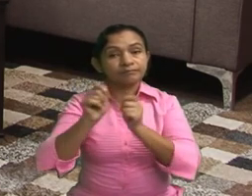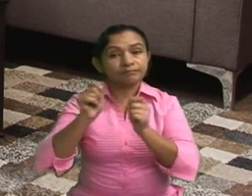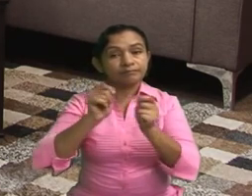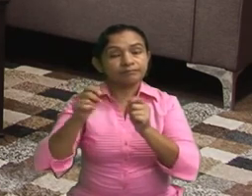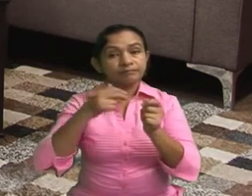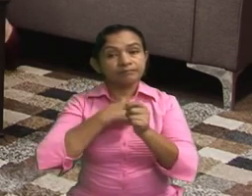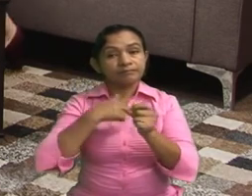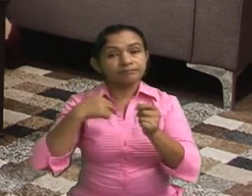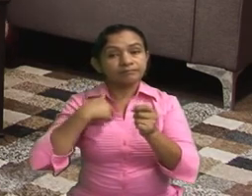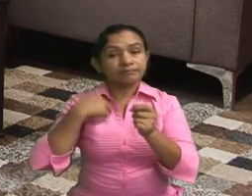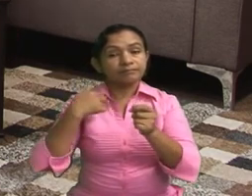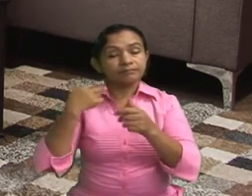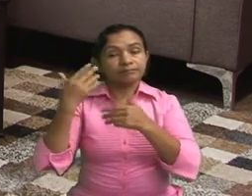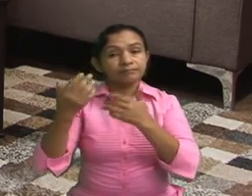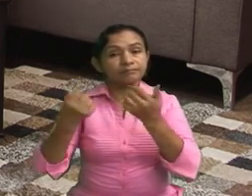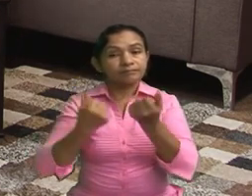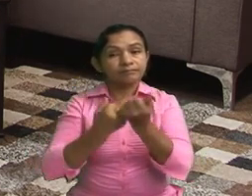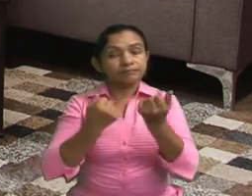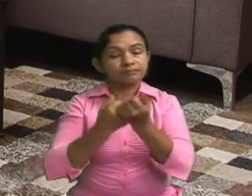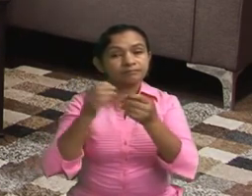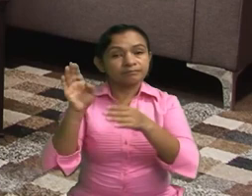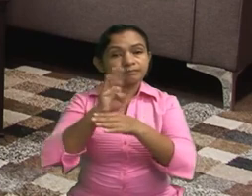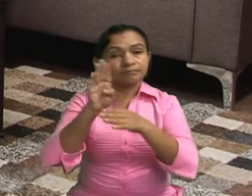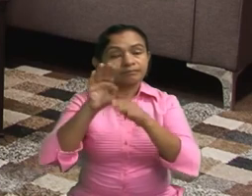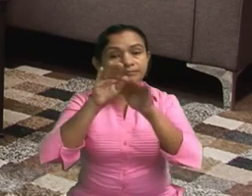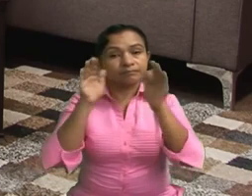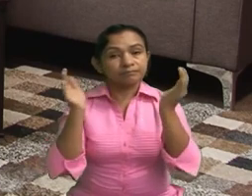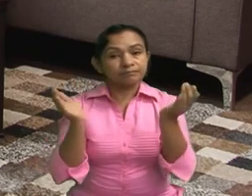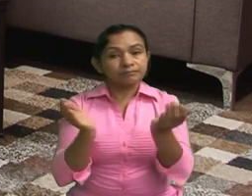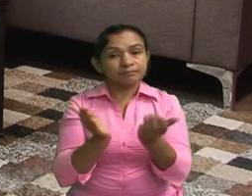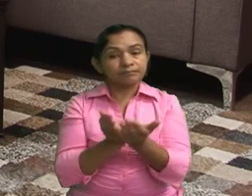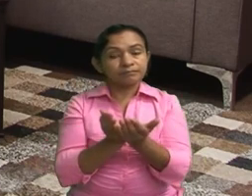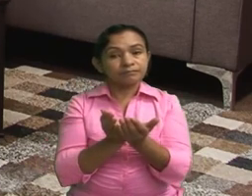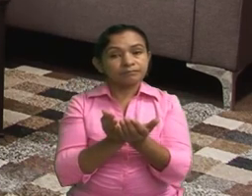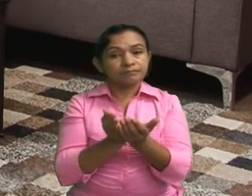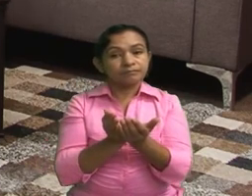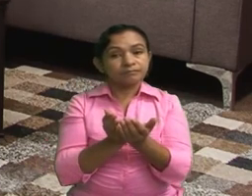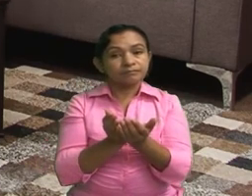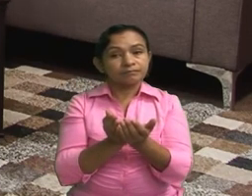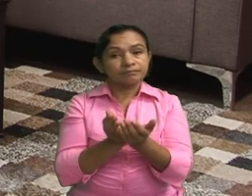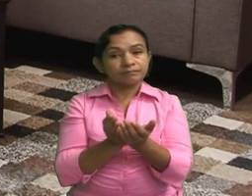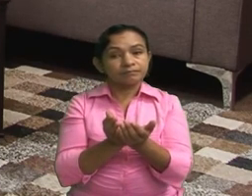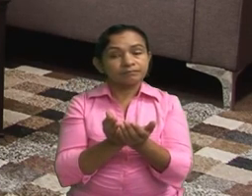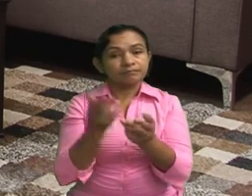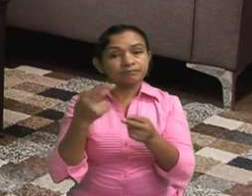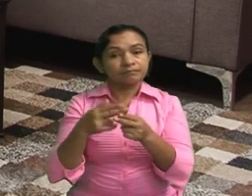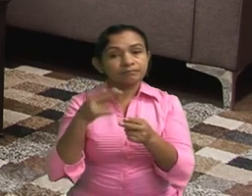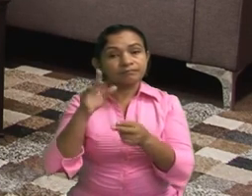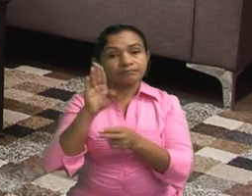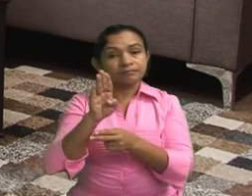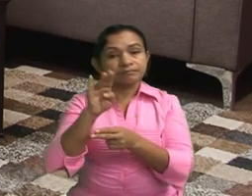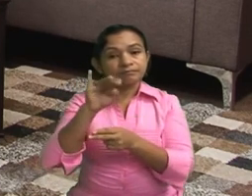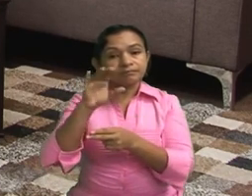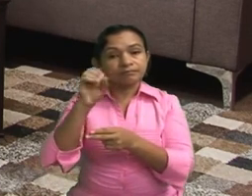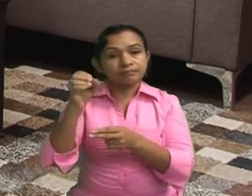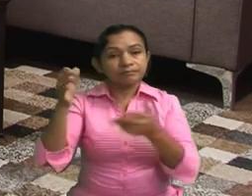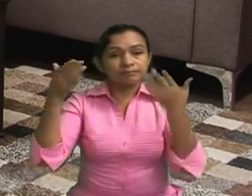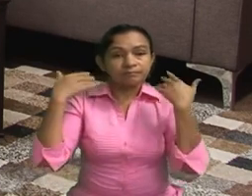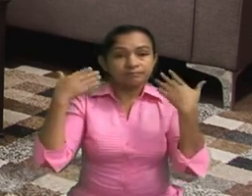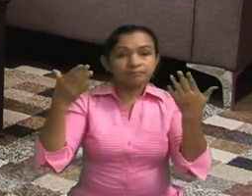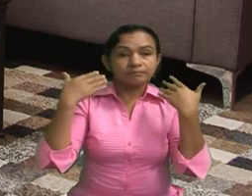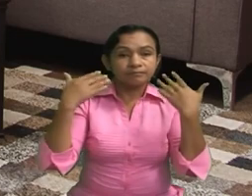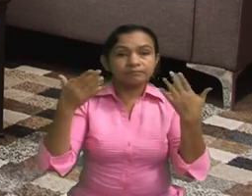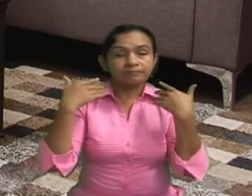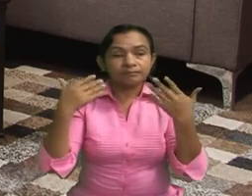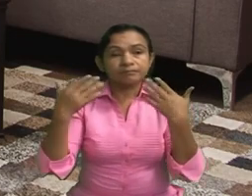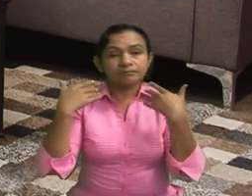llevamos con apoyo del Banco Mundial. Después tenemos el que le llamamos nosotros Bioclima, ¿verdad? Me gustaría que